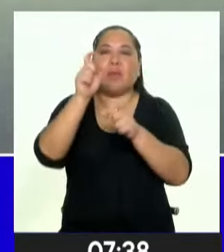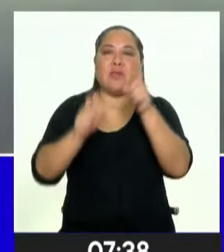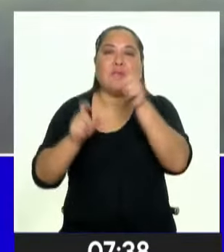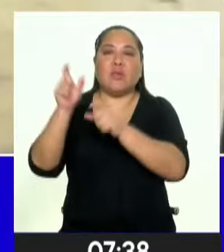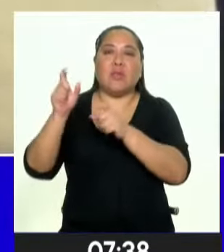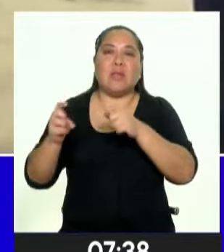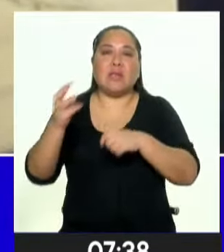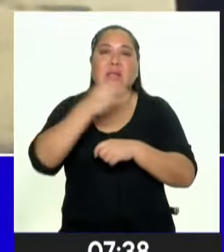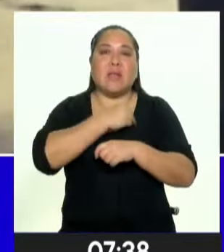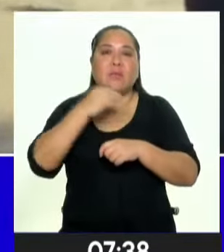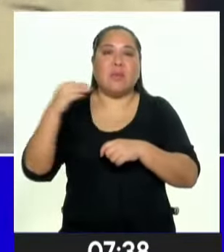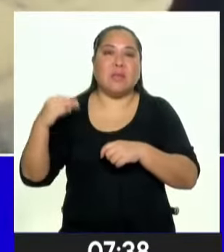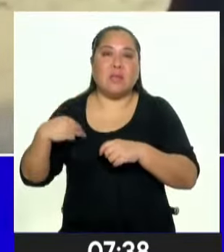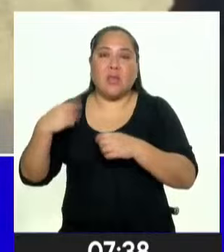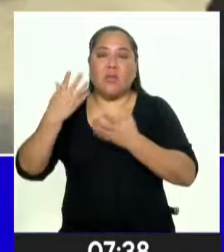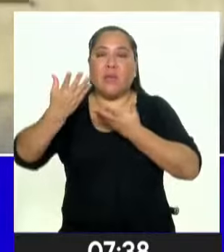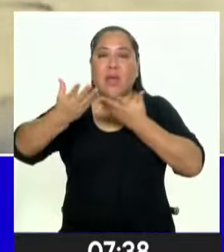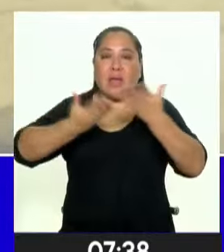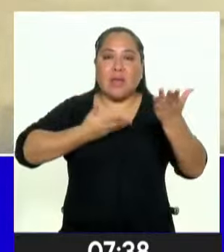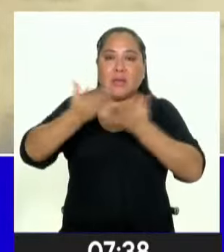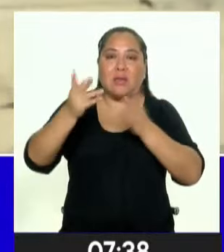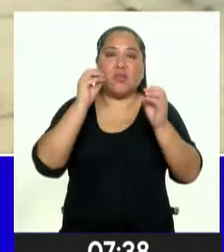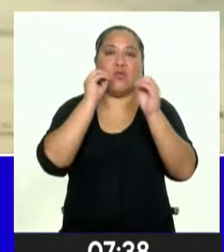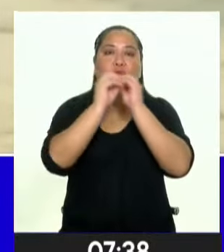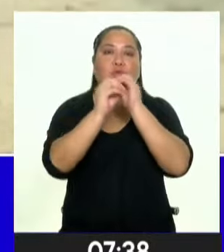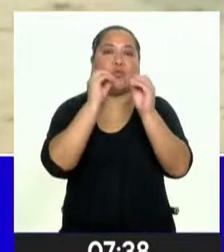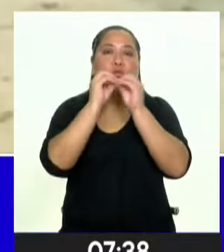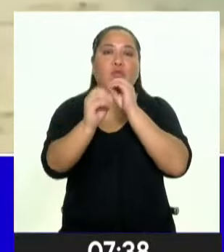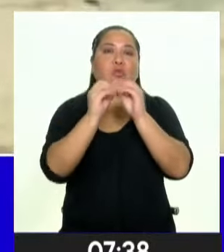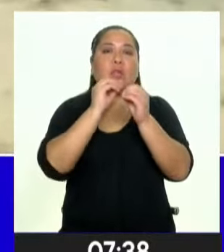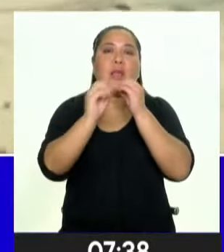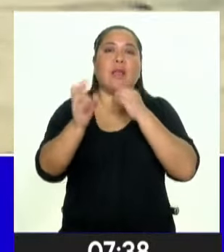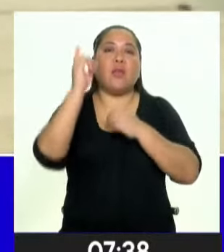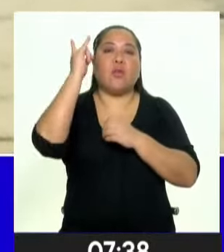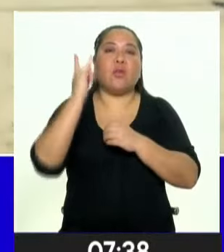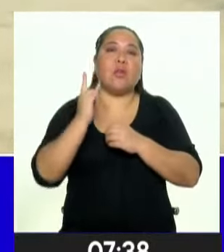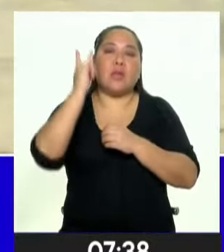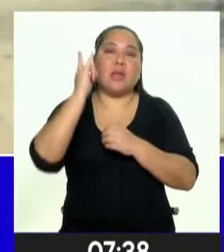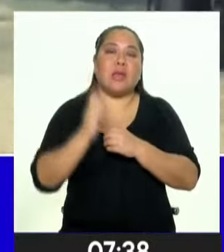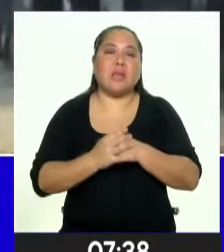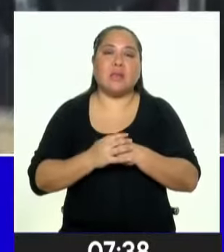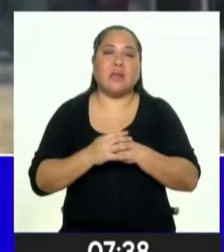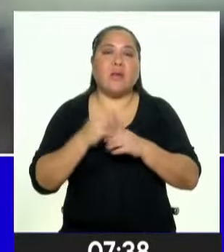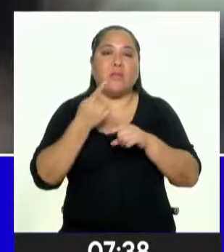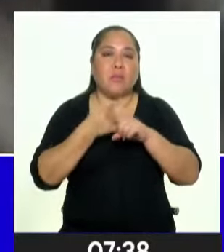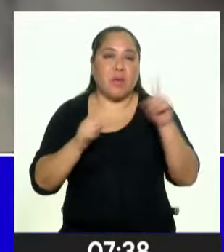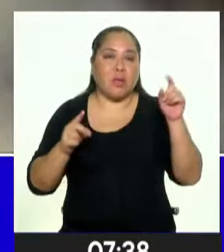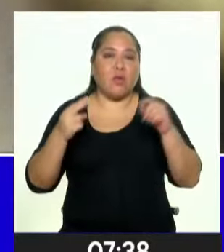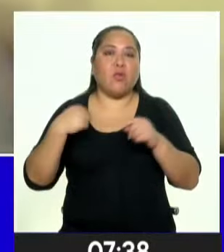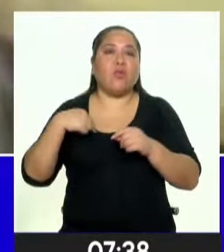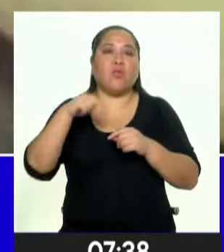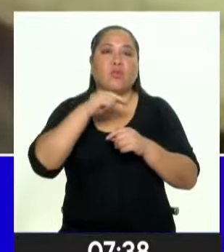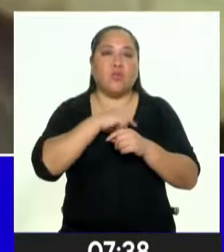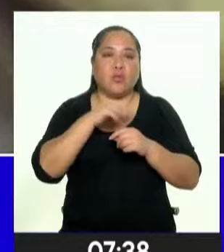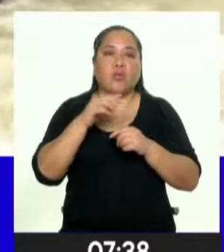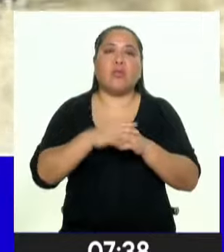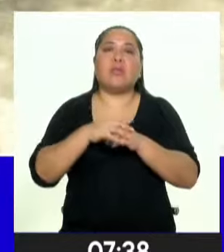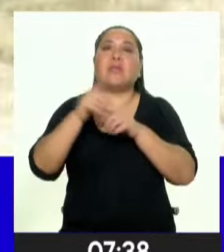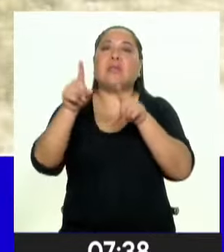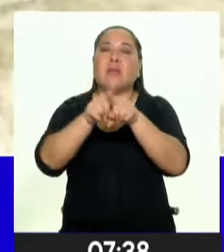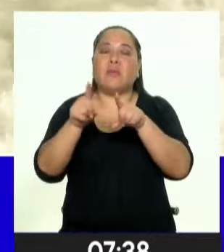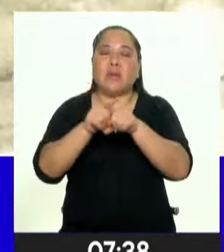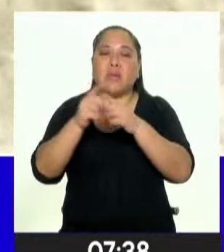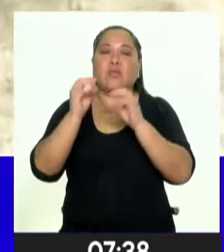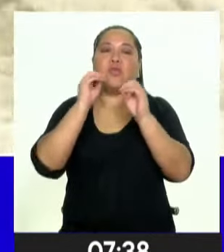para atender la emergencia no entonces pero sin perjuicio de eso Hemos a la vez atendido